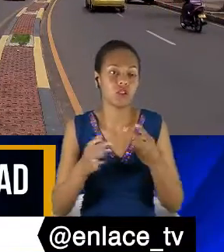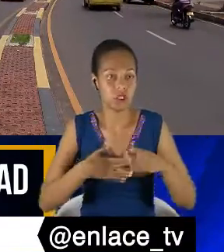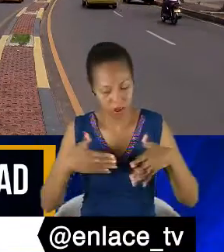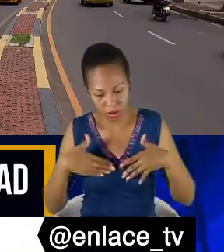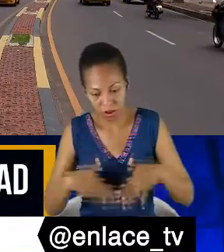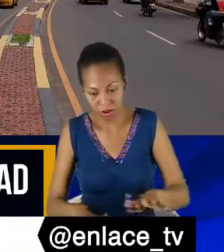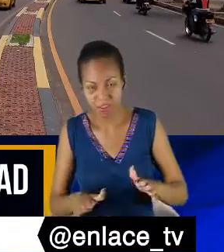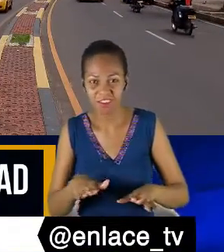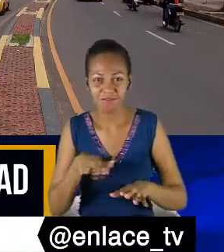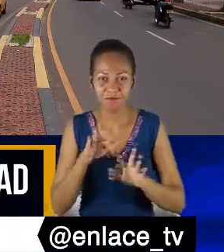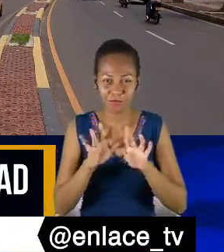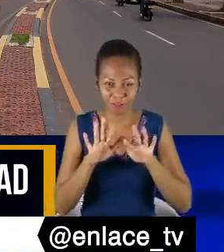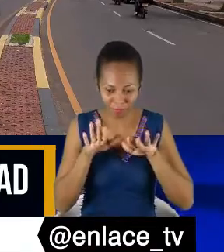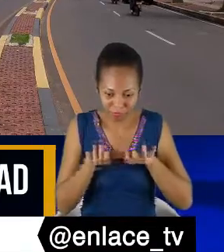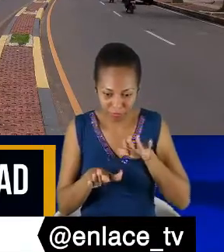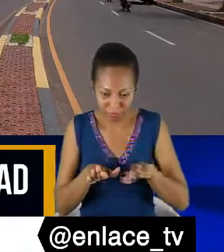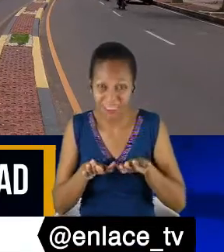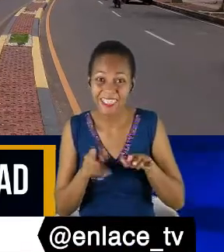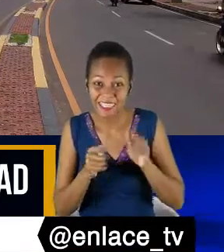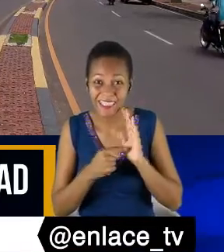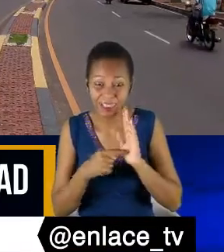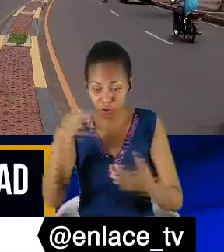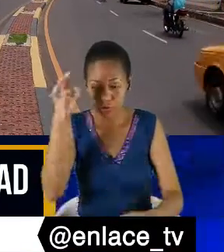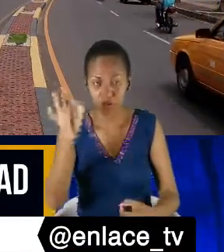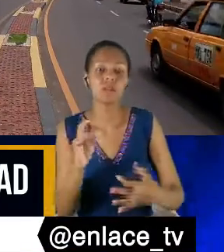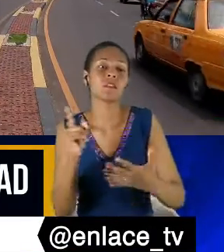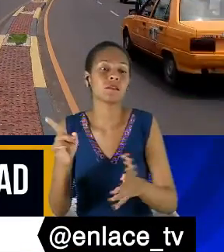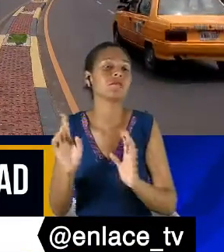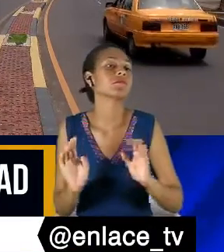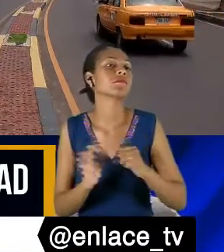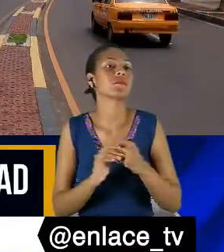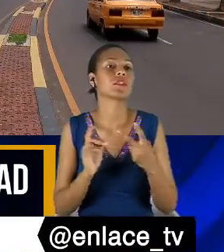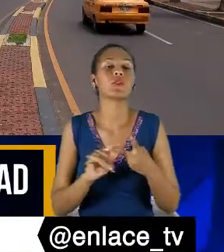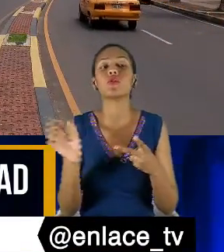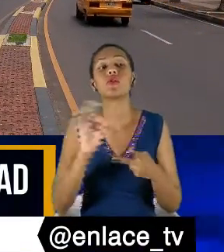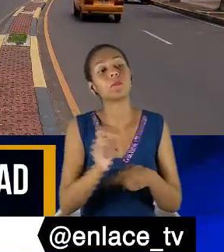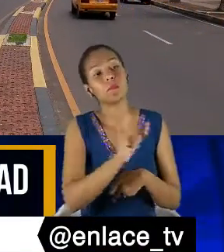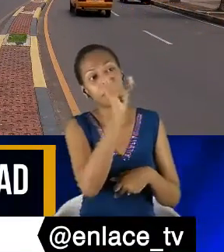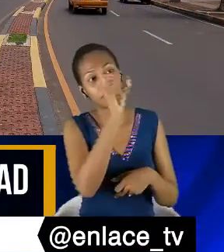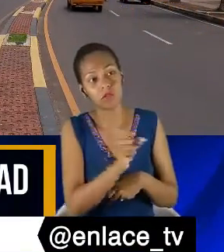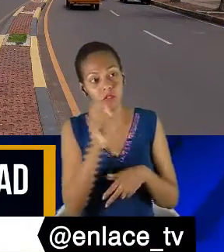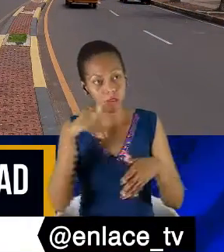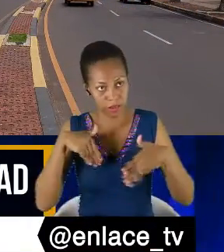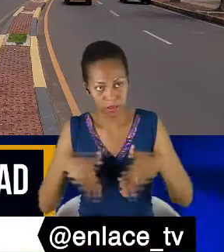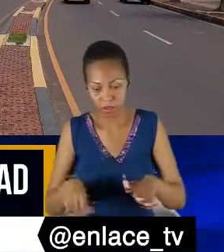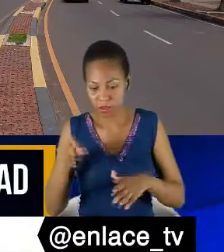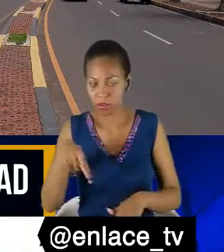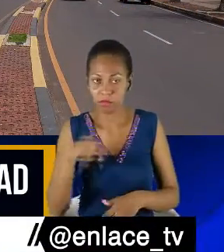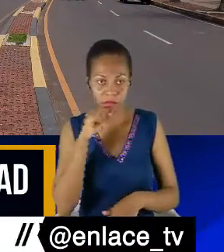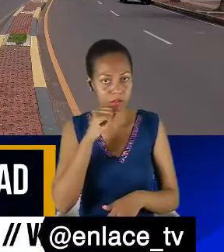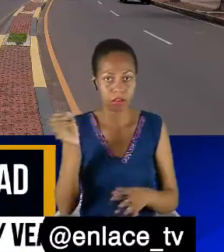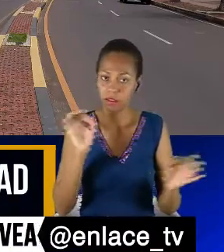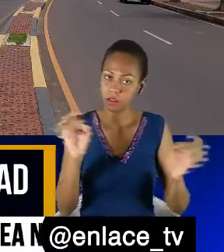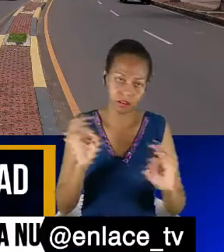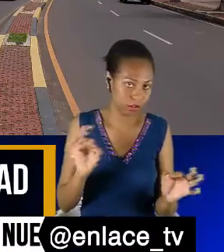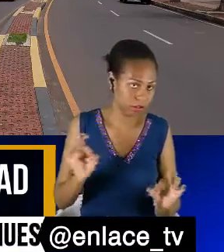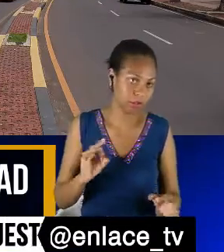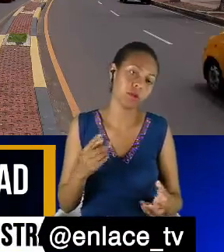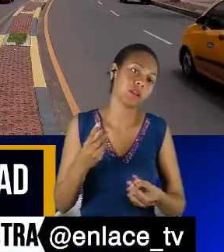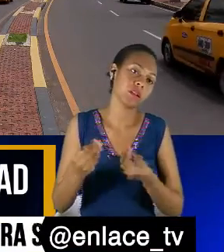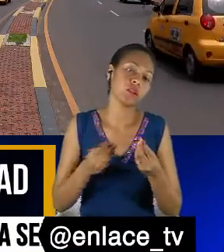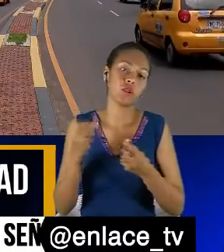obtendrá. También para quien no es nacido en la ciudad, también tiene otras opciones. Hay 8 requisitos